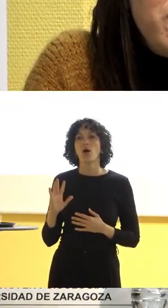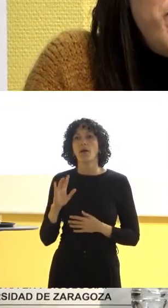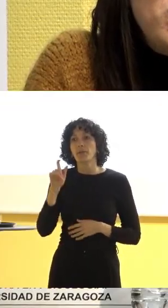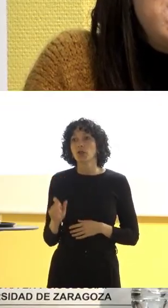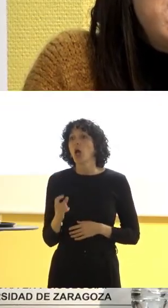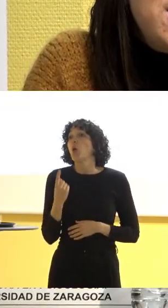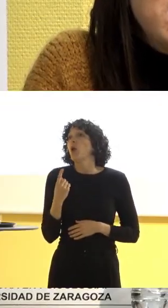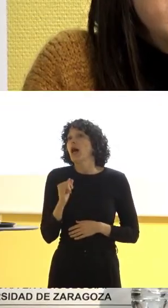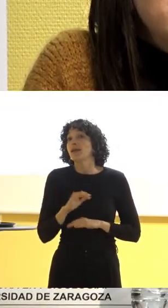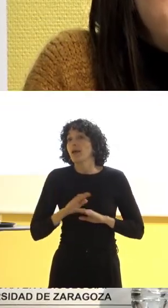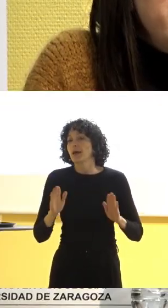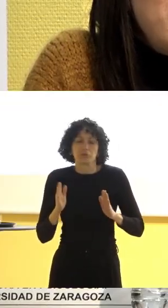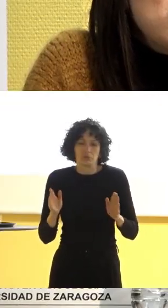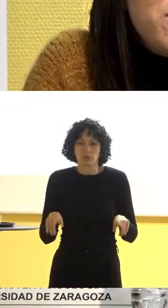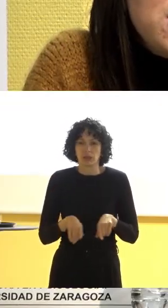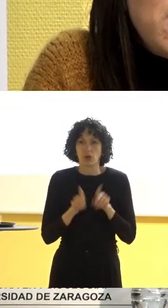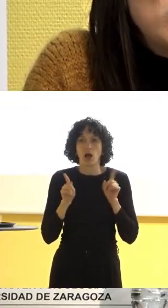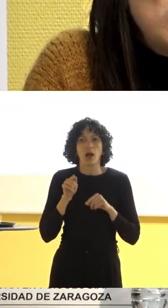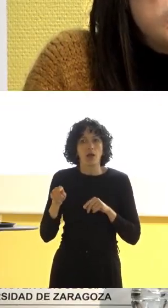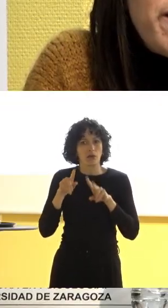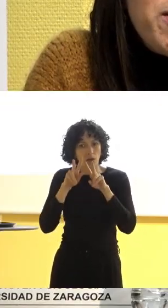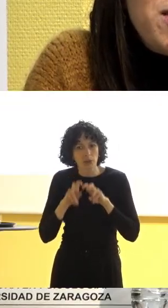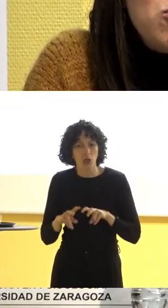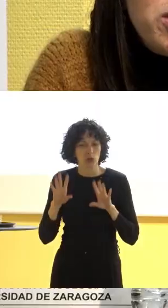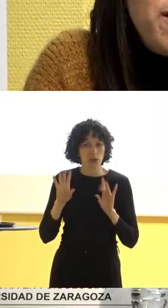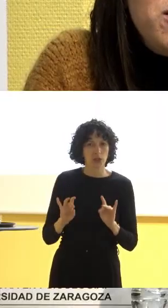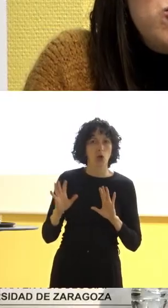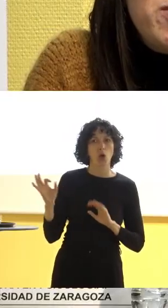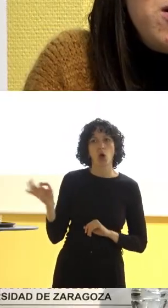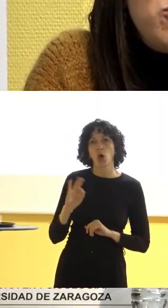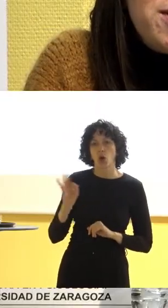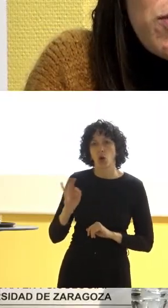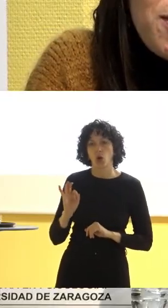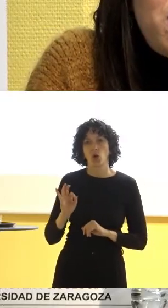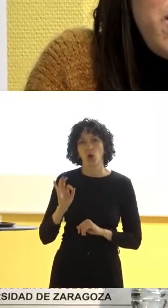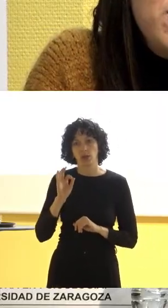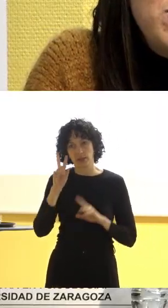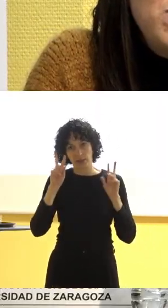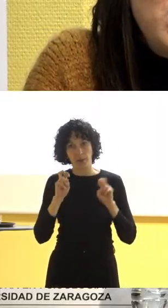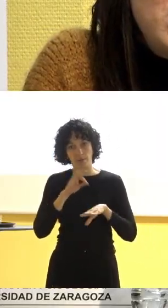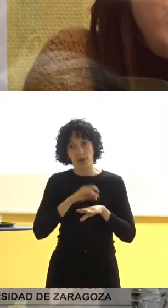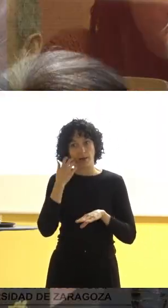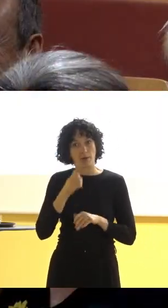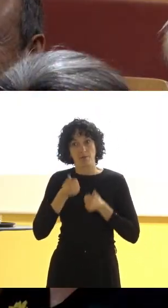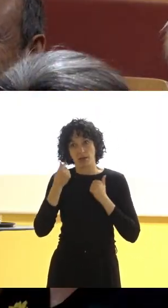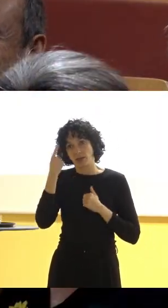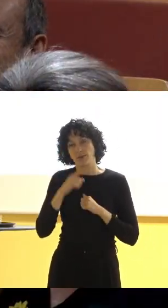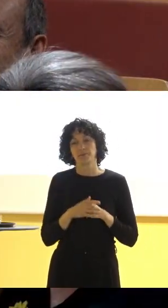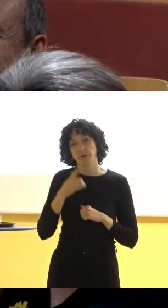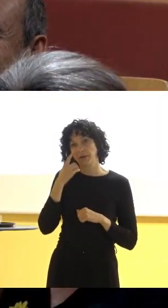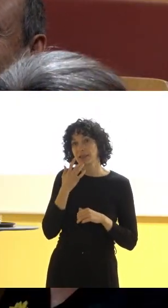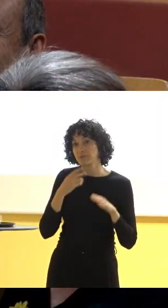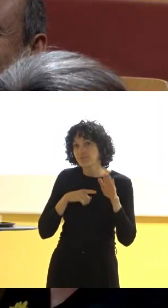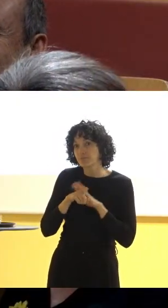de referencia, pero que sí que está digamos, investigando o sabe más concretamente sobre esa enfermedad rara. Bueno, pues a ver si se va desarrollando, si